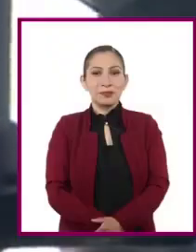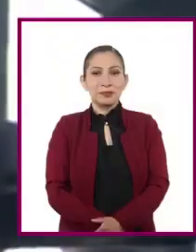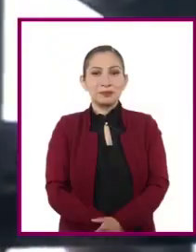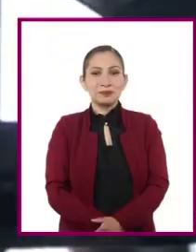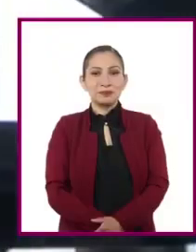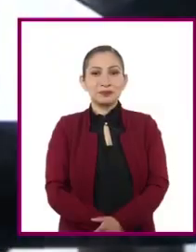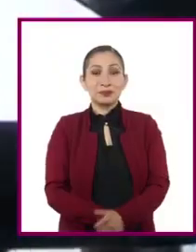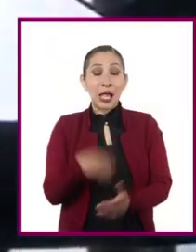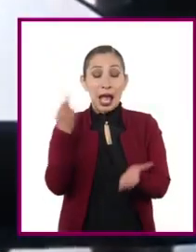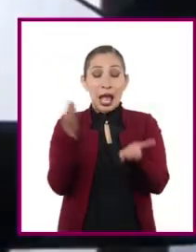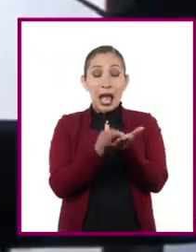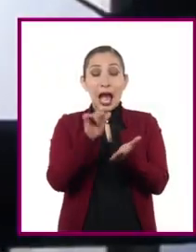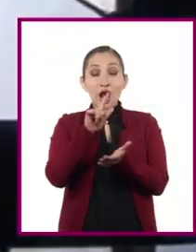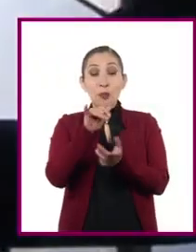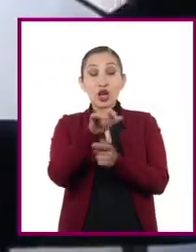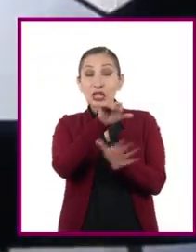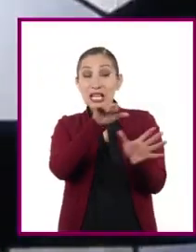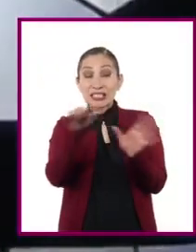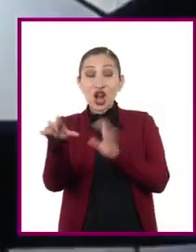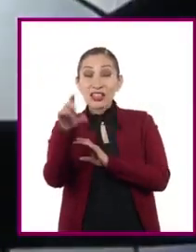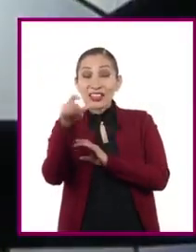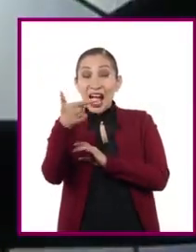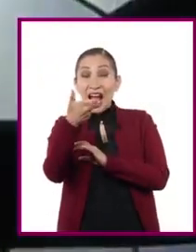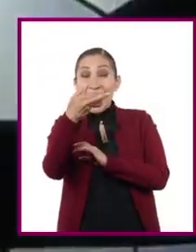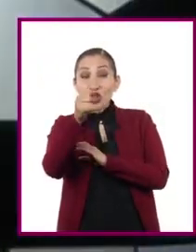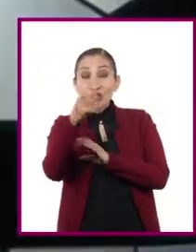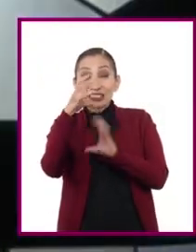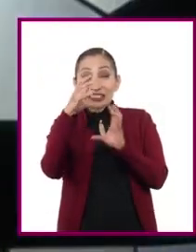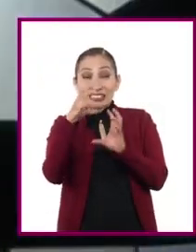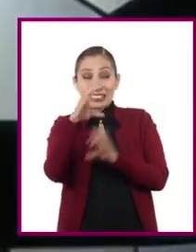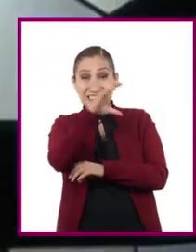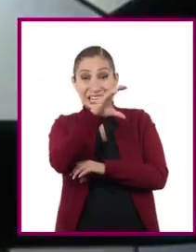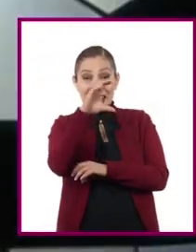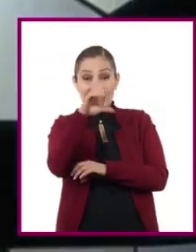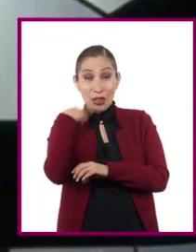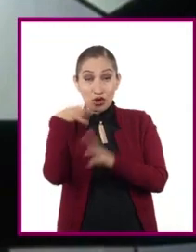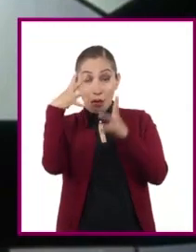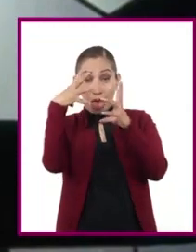Se fundió aluminio a 630 grados centígrados,